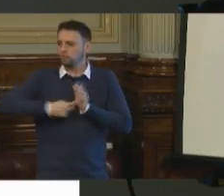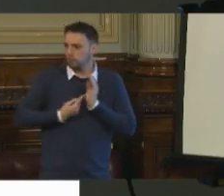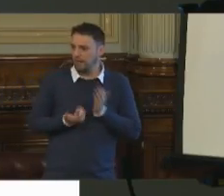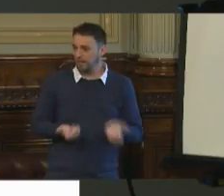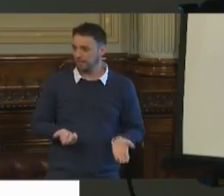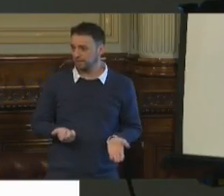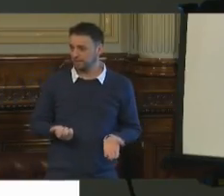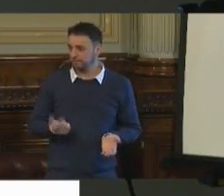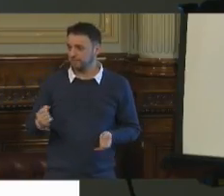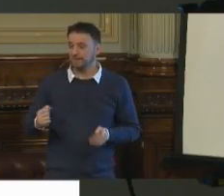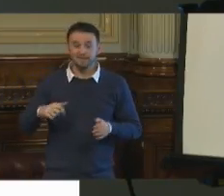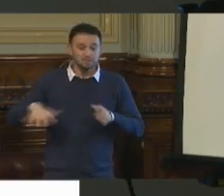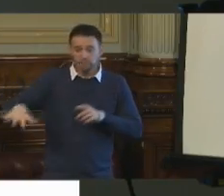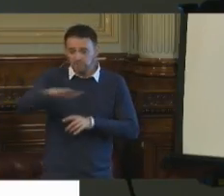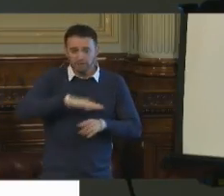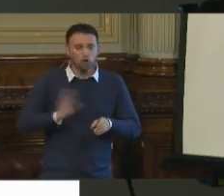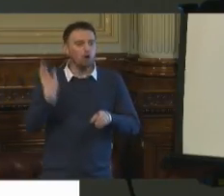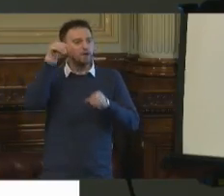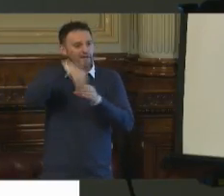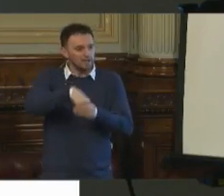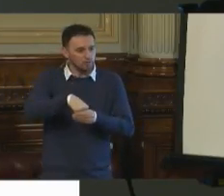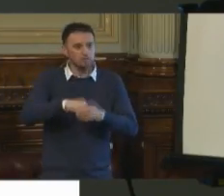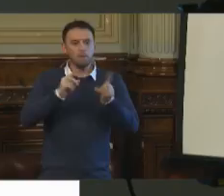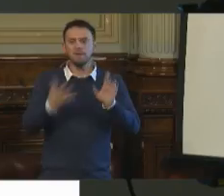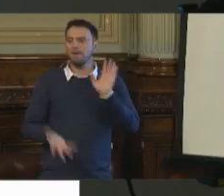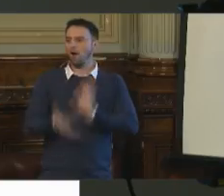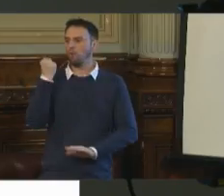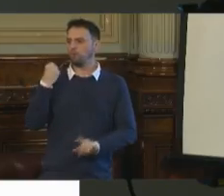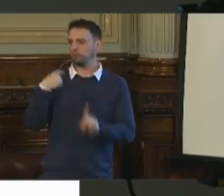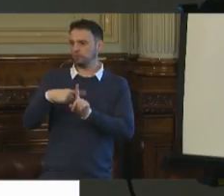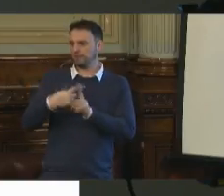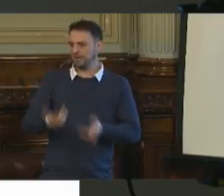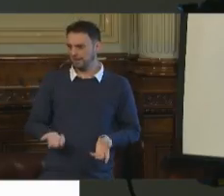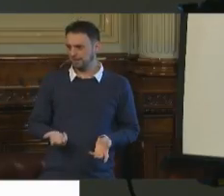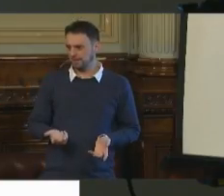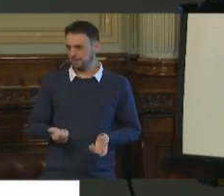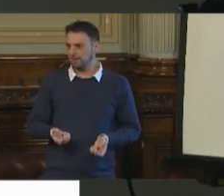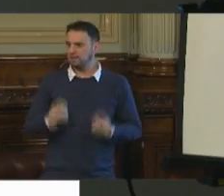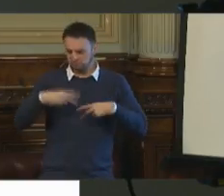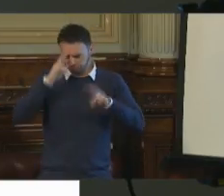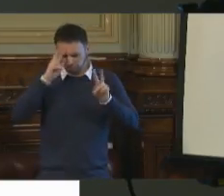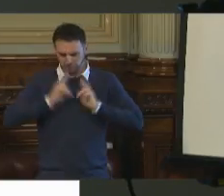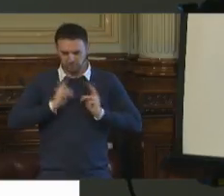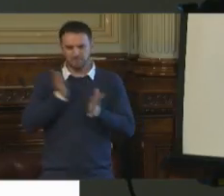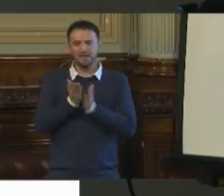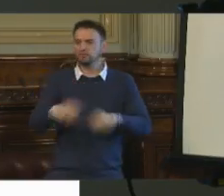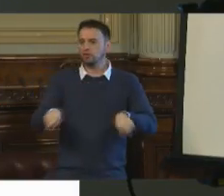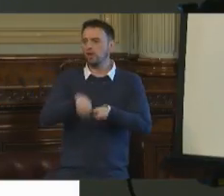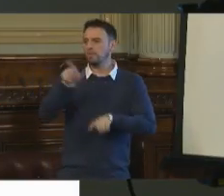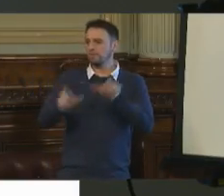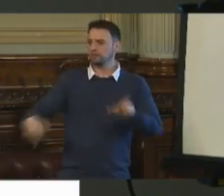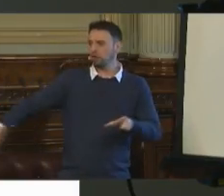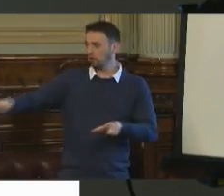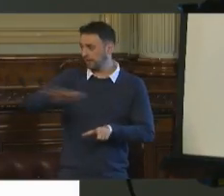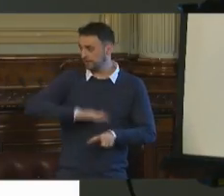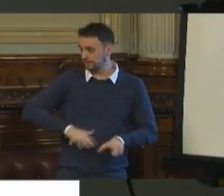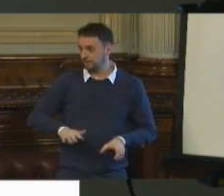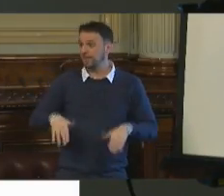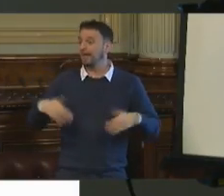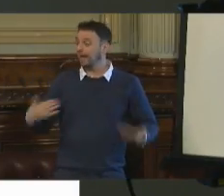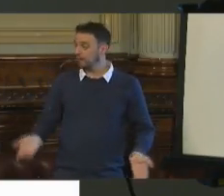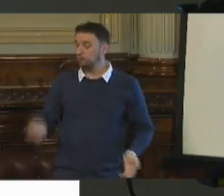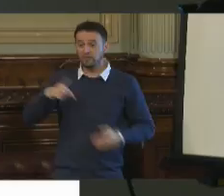en entornos inclusivos para que puedan tener las mismas oportunidades y ejercer los derechos igual que el resto de las personas